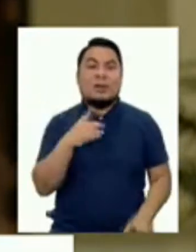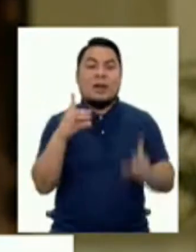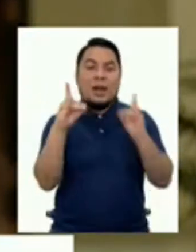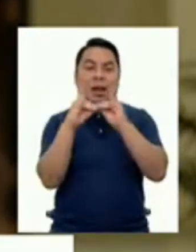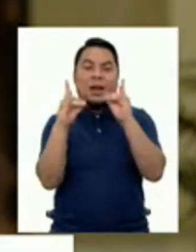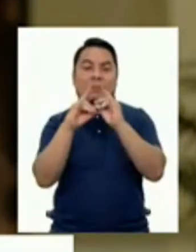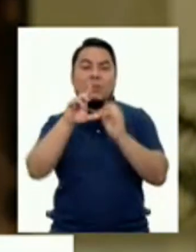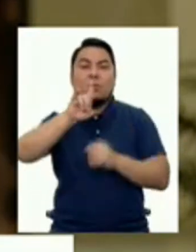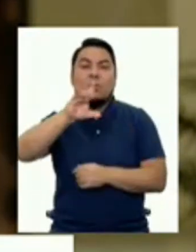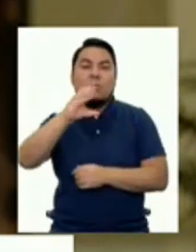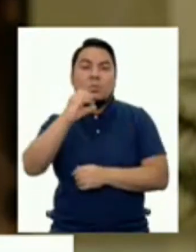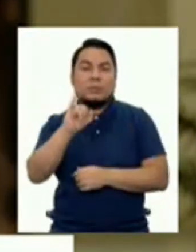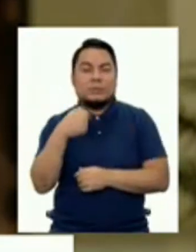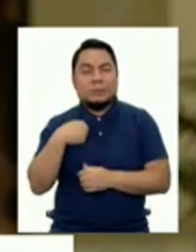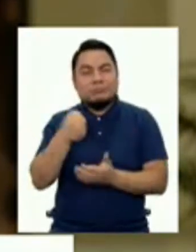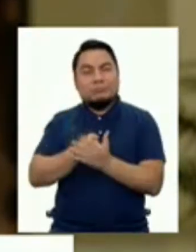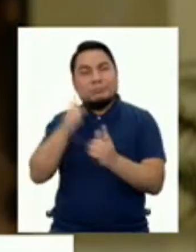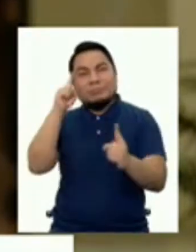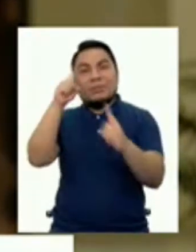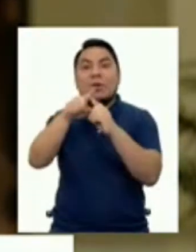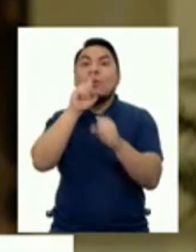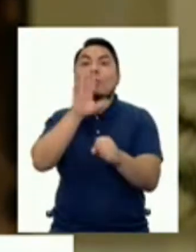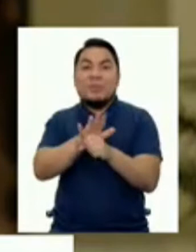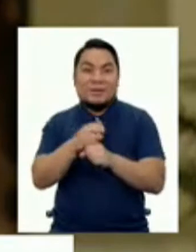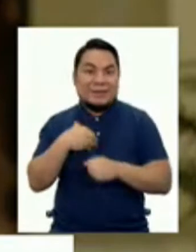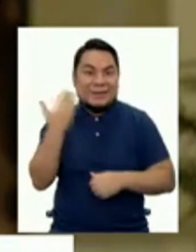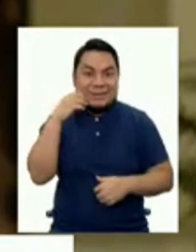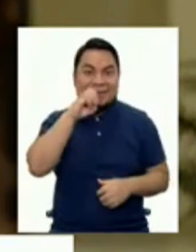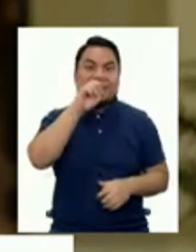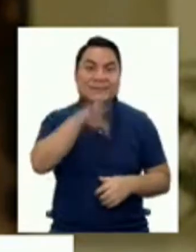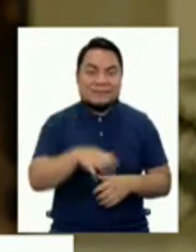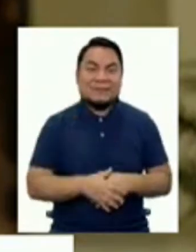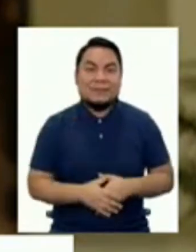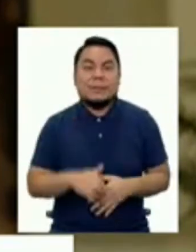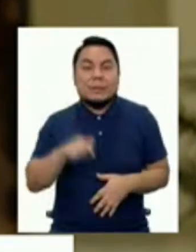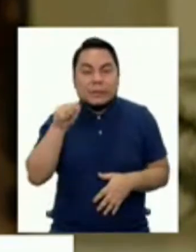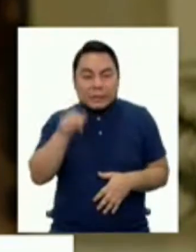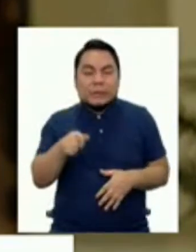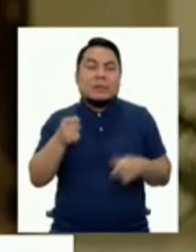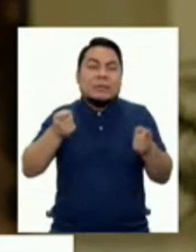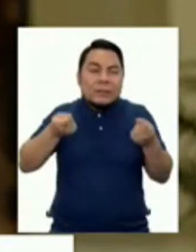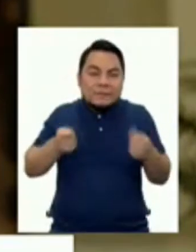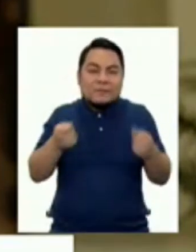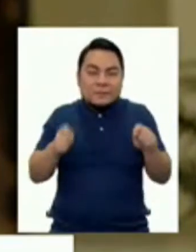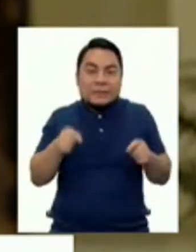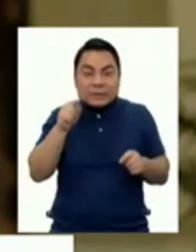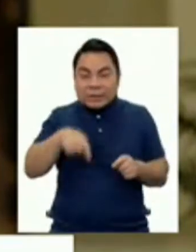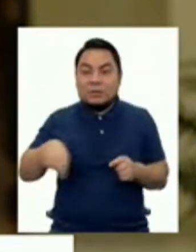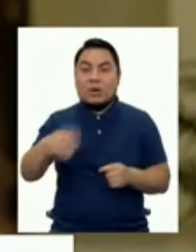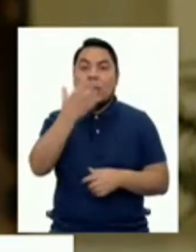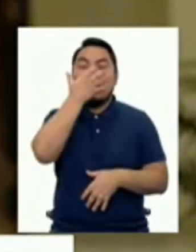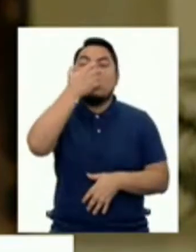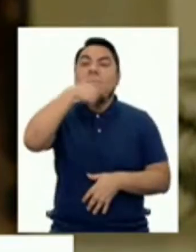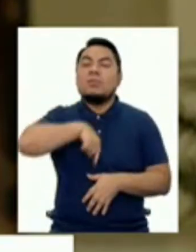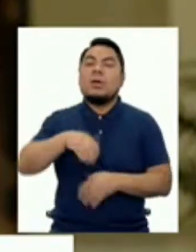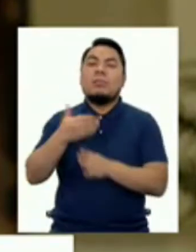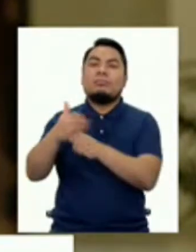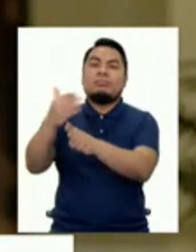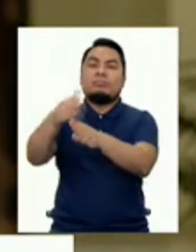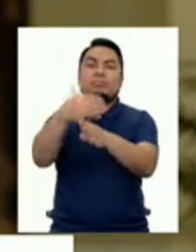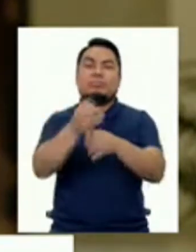UCI, como nos habíamos comprometido. Y ahí tenemos que hacer el esfuerzo de distribución para